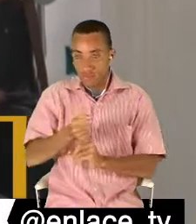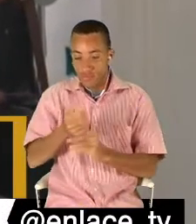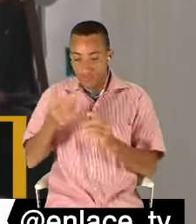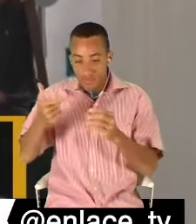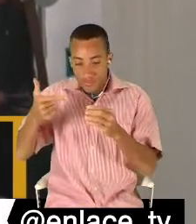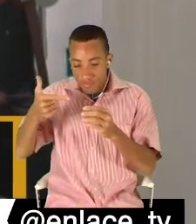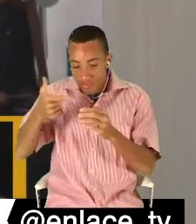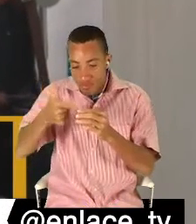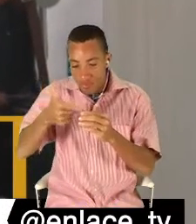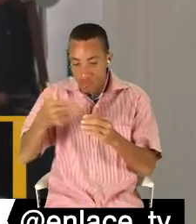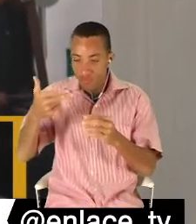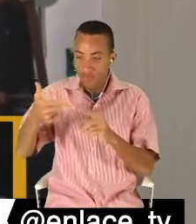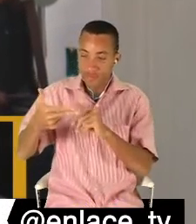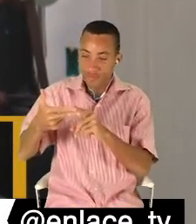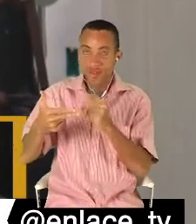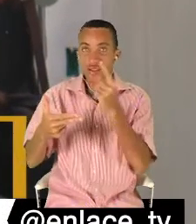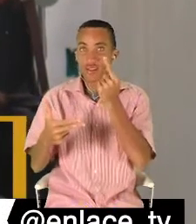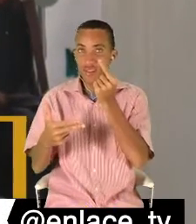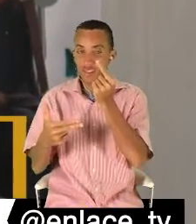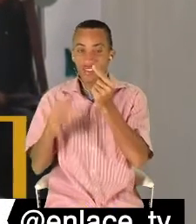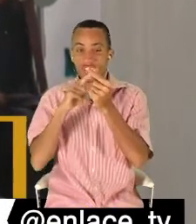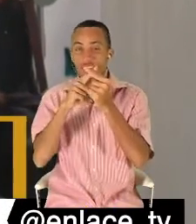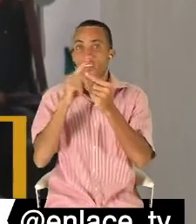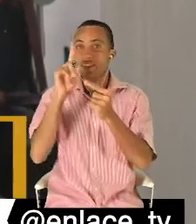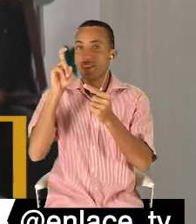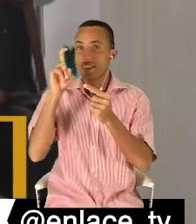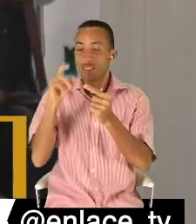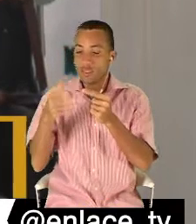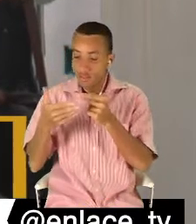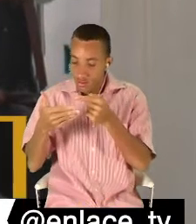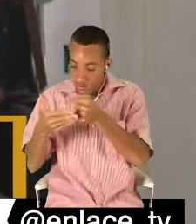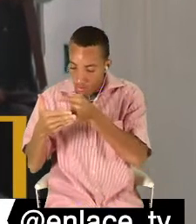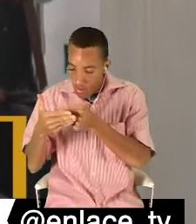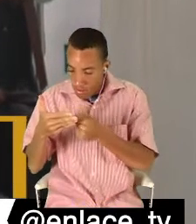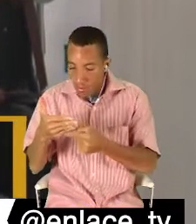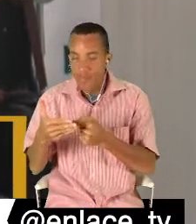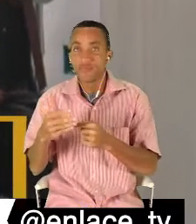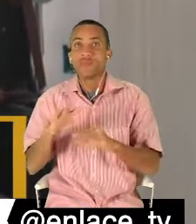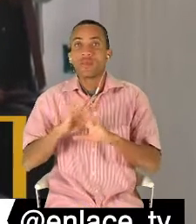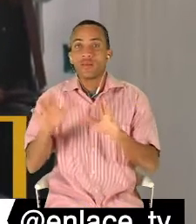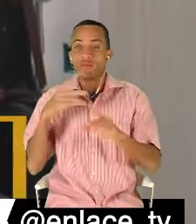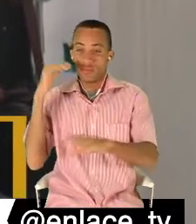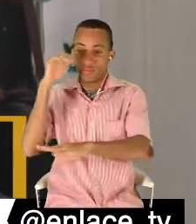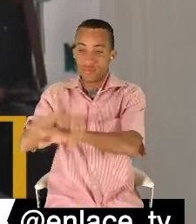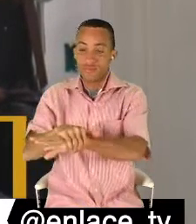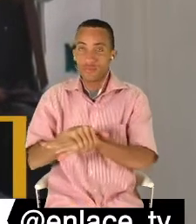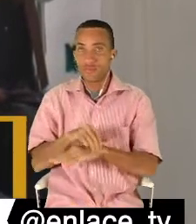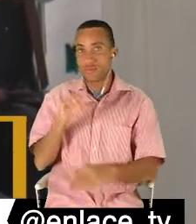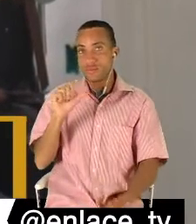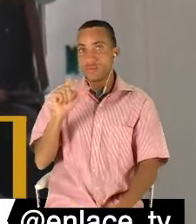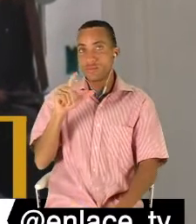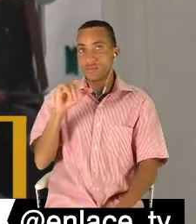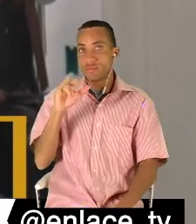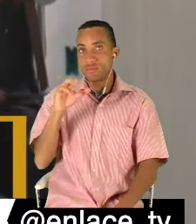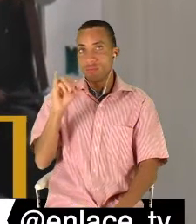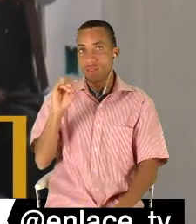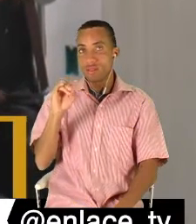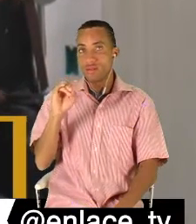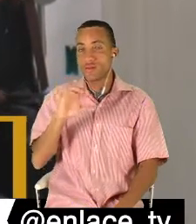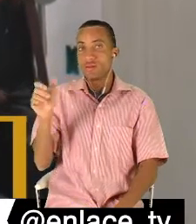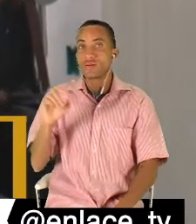fuego referida, una gramera, y se produjo la captura de Alirio Toscano Trillos, alias